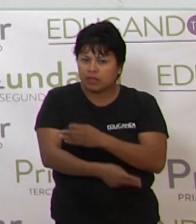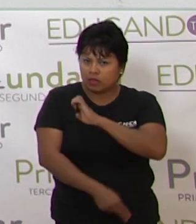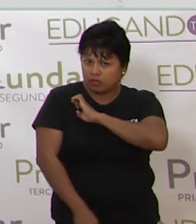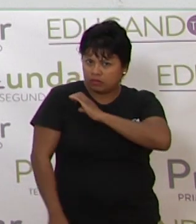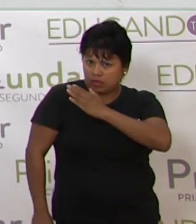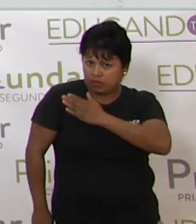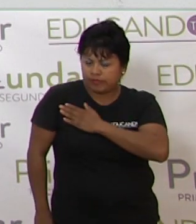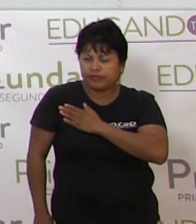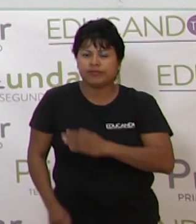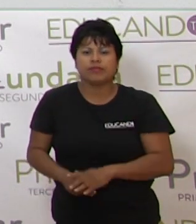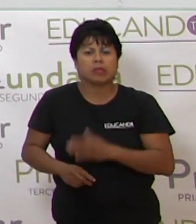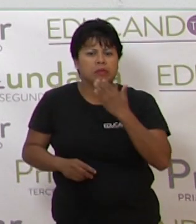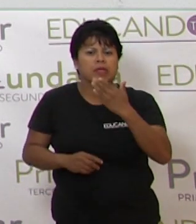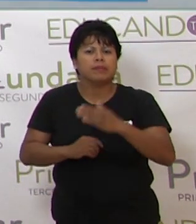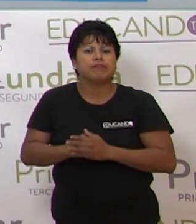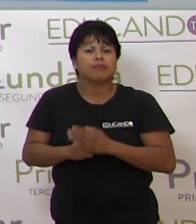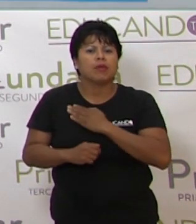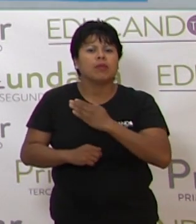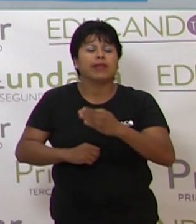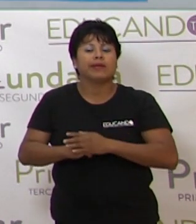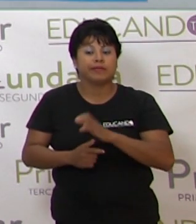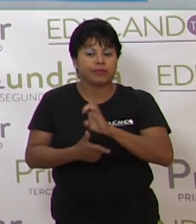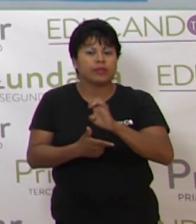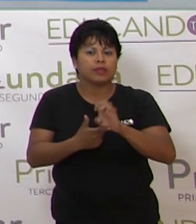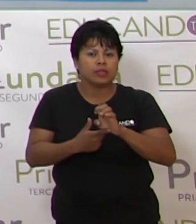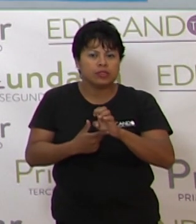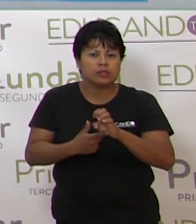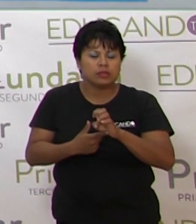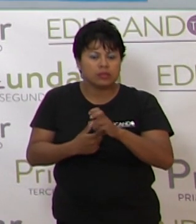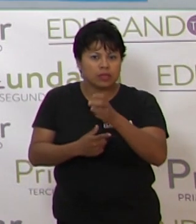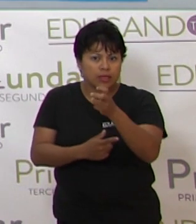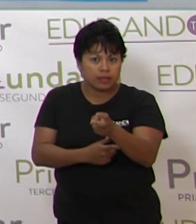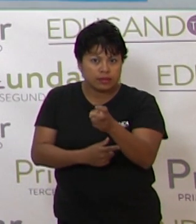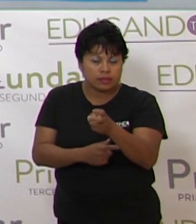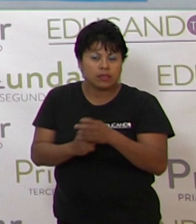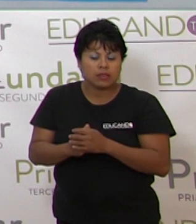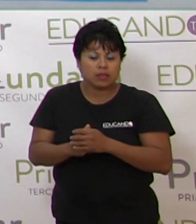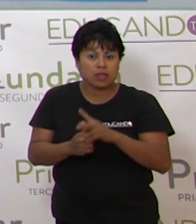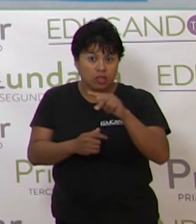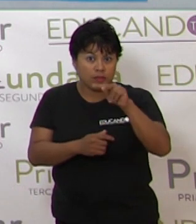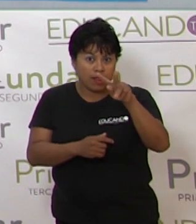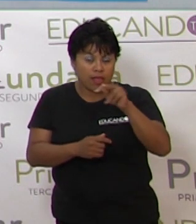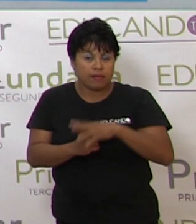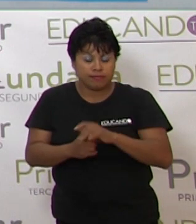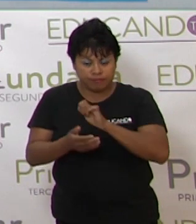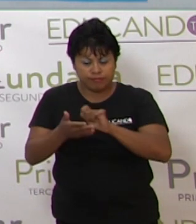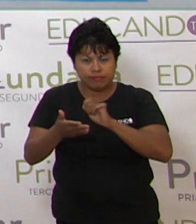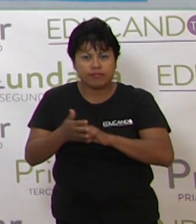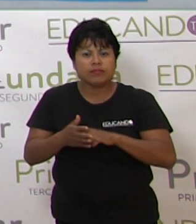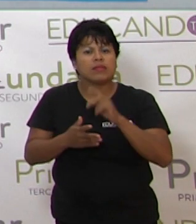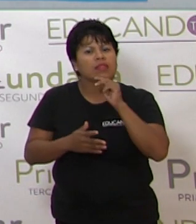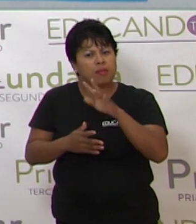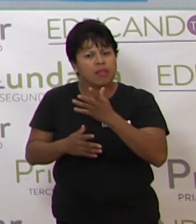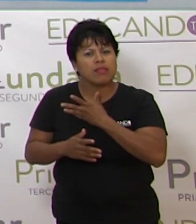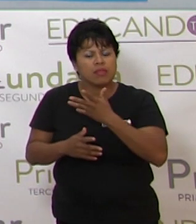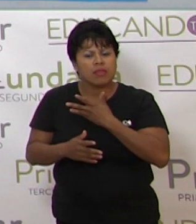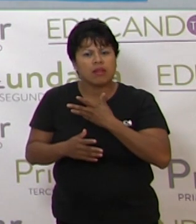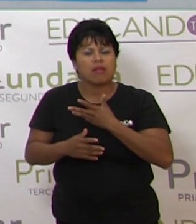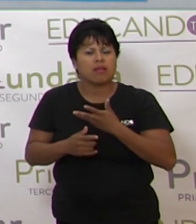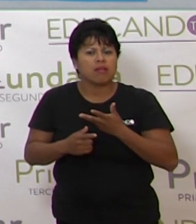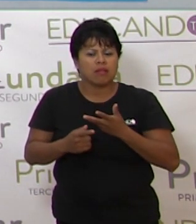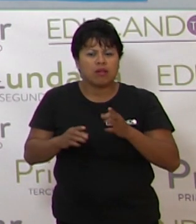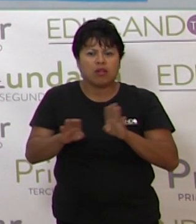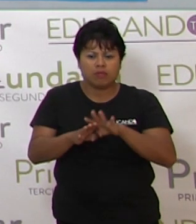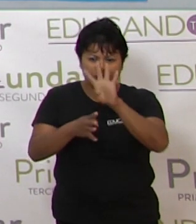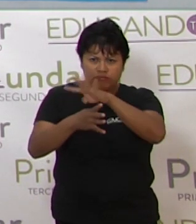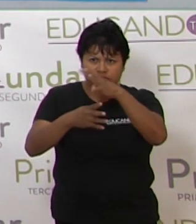español? Muy bien, bueno, pues entonces esta novela también tiene un estilo